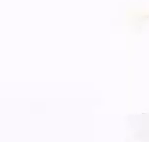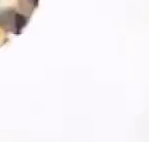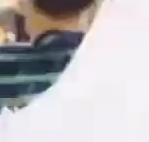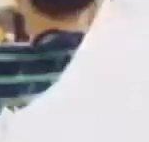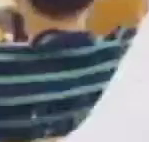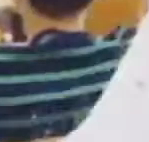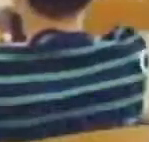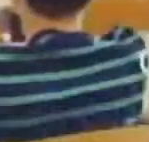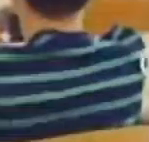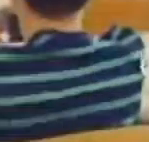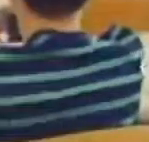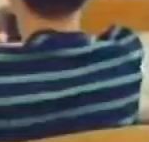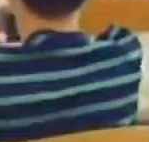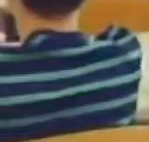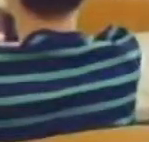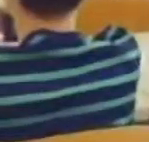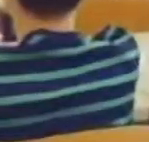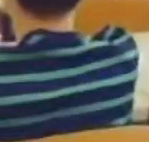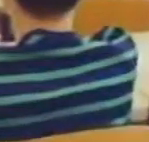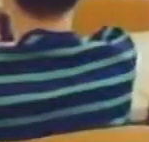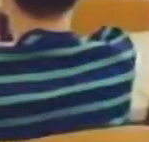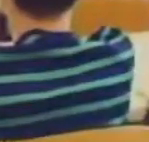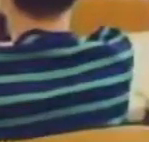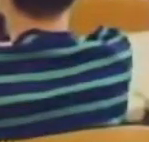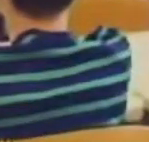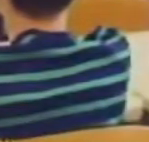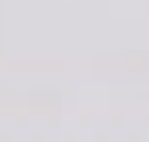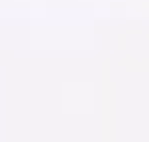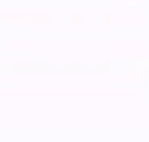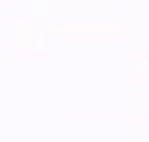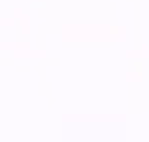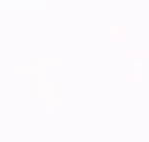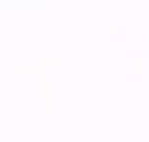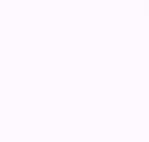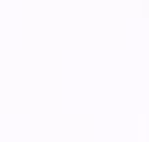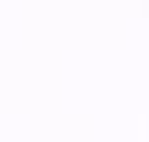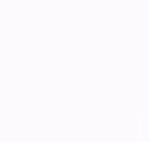continuación, comunicación y lenguaje básicos modalidad flexible.